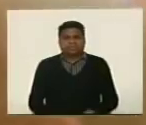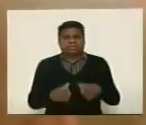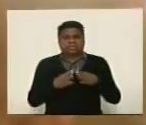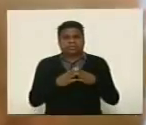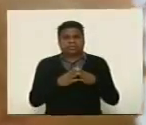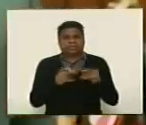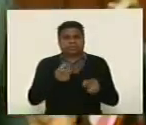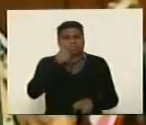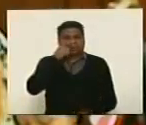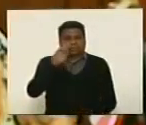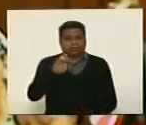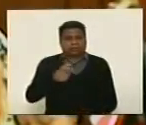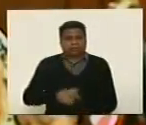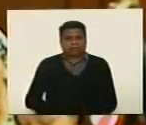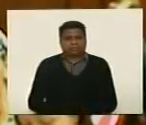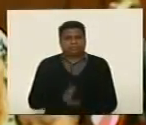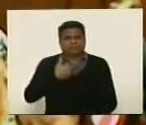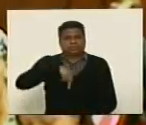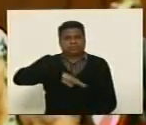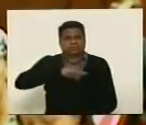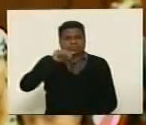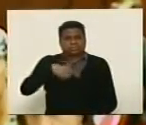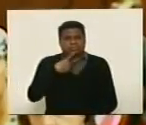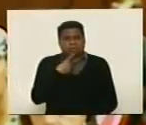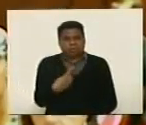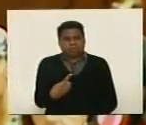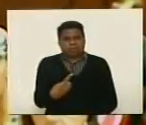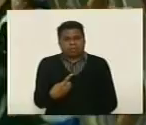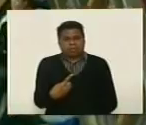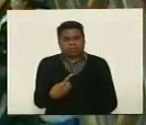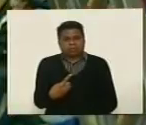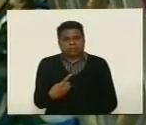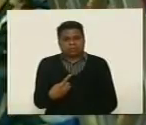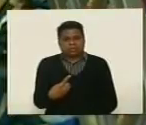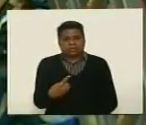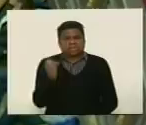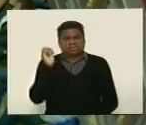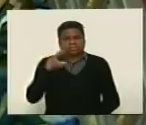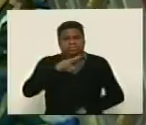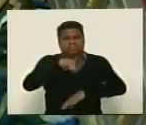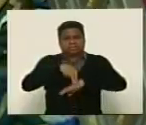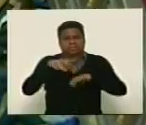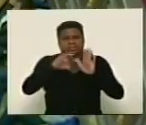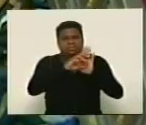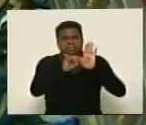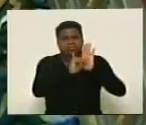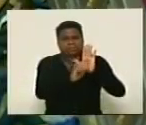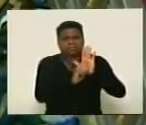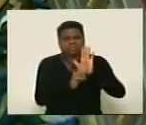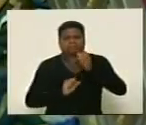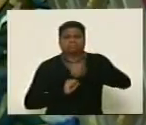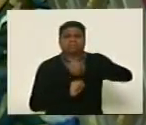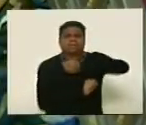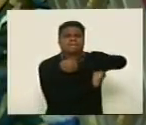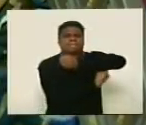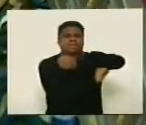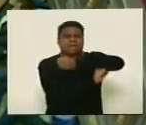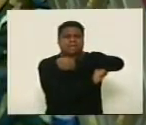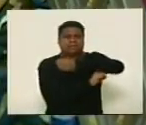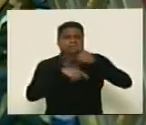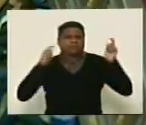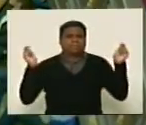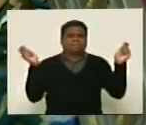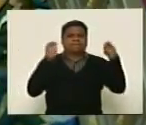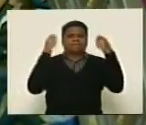un pueblo. Nosotros venimos hoy a la Asamblea Nacional Constituyente a darle un respaldo rotundo al lanzamiento, a la preventa